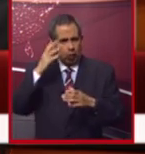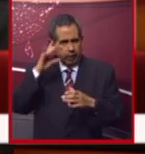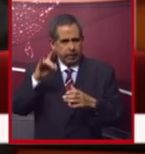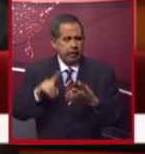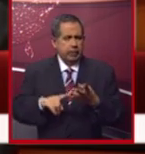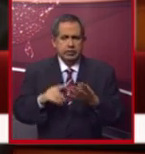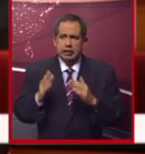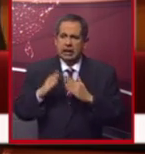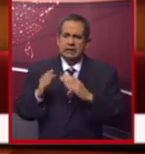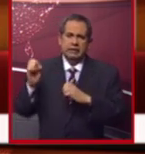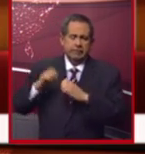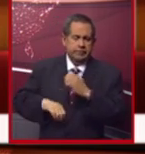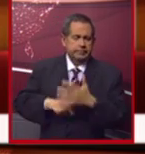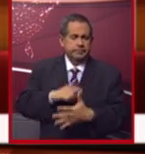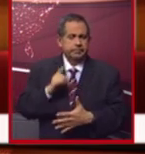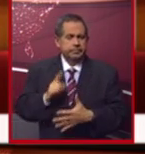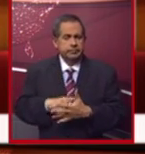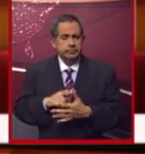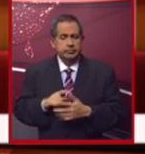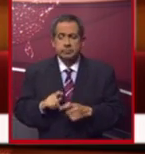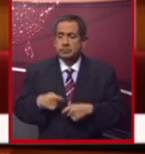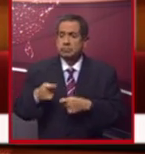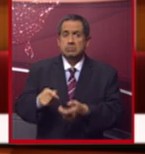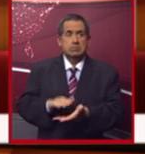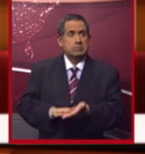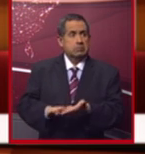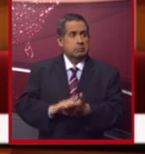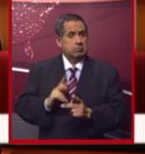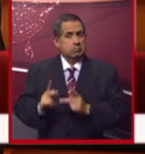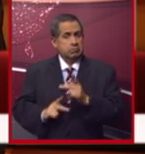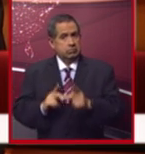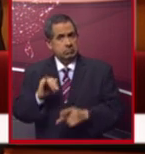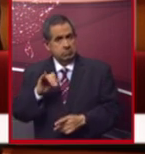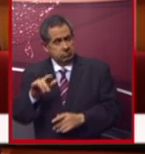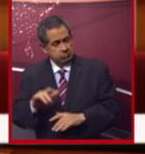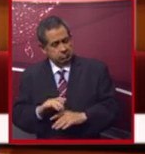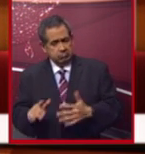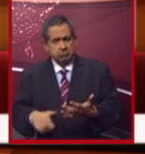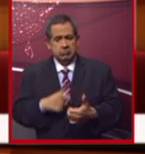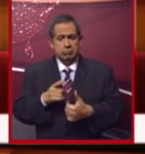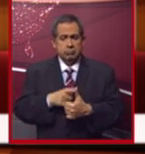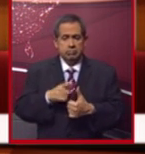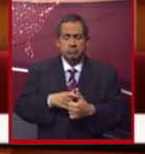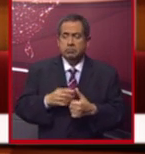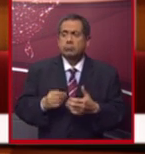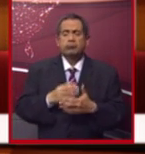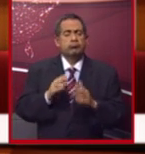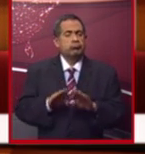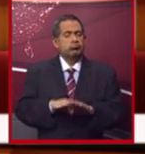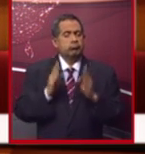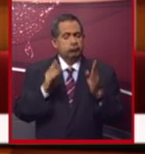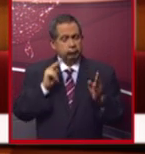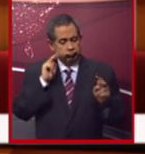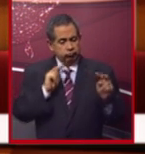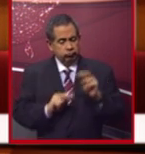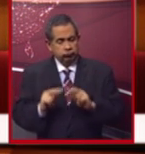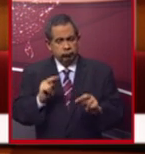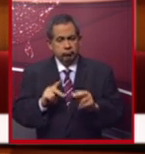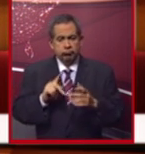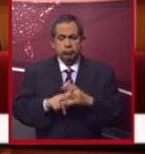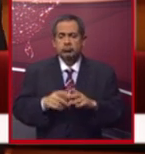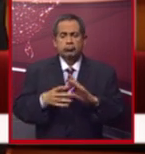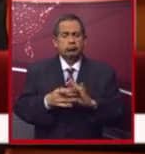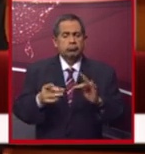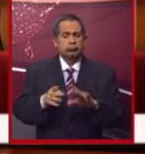estafa maestra, la condonación y cancelación de créditos fiscales y la apertura vía versión